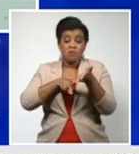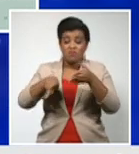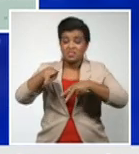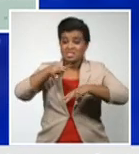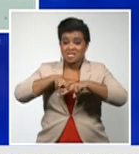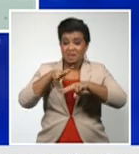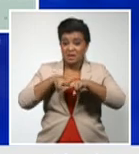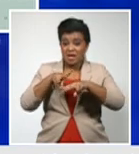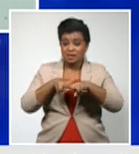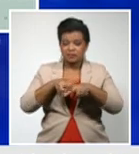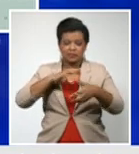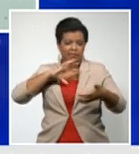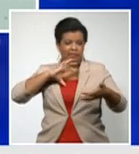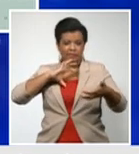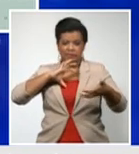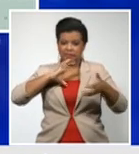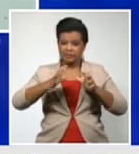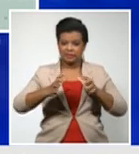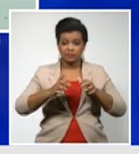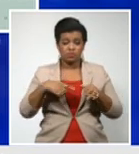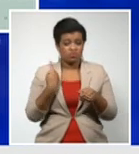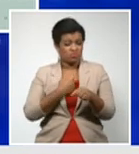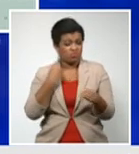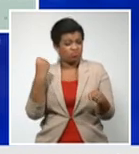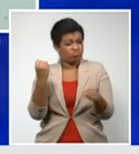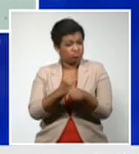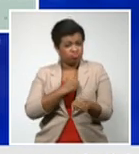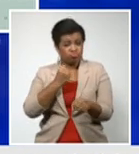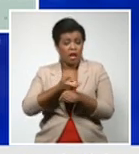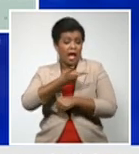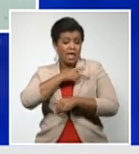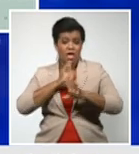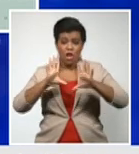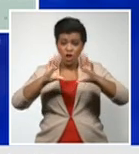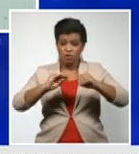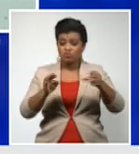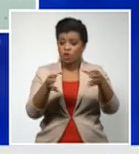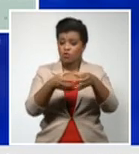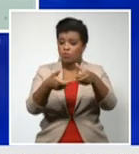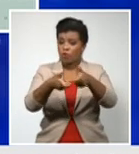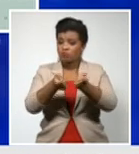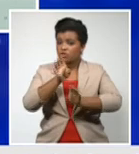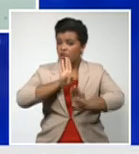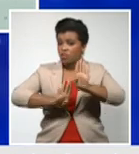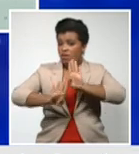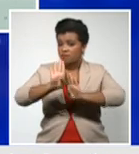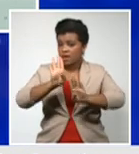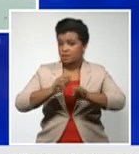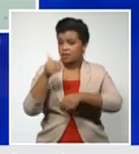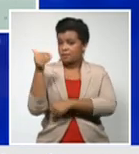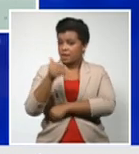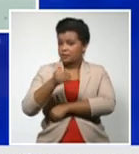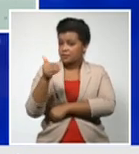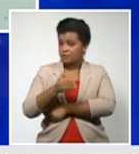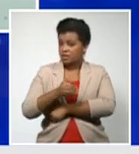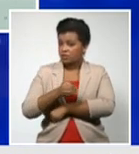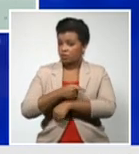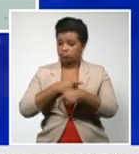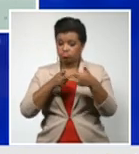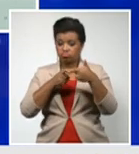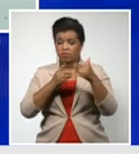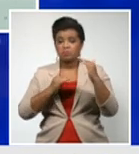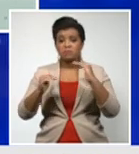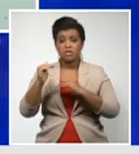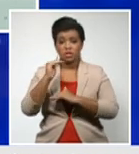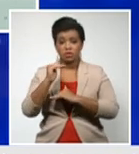su complejidad. Se trabaja anoche mismo en su Consejo de Defensa con la participación del viceprimer ministro